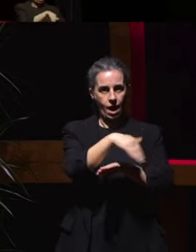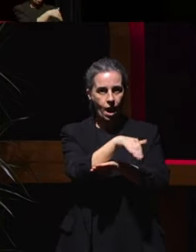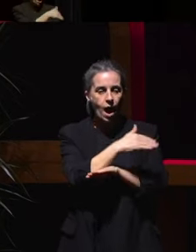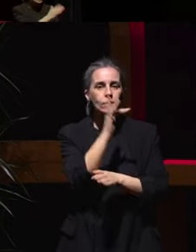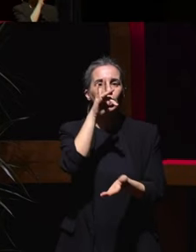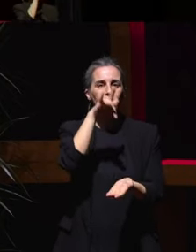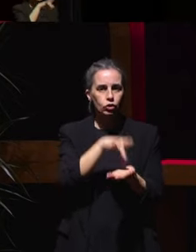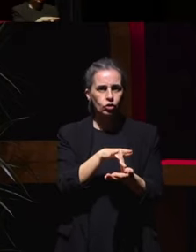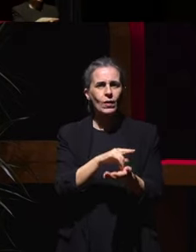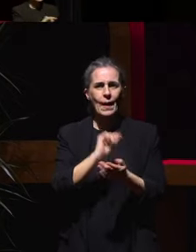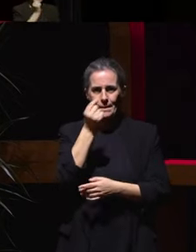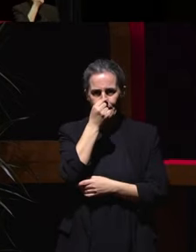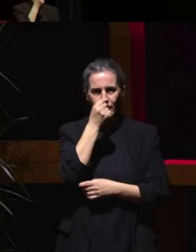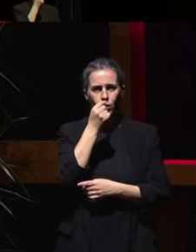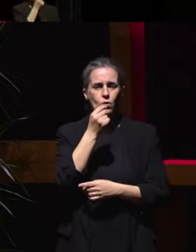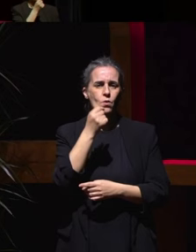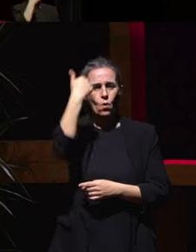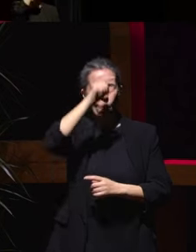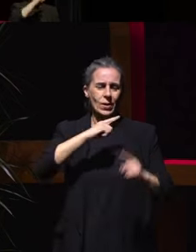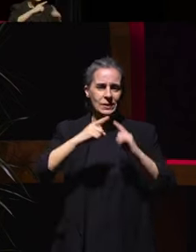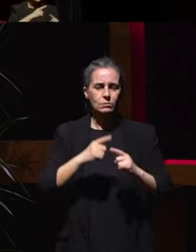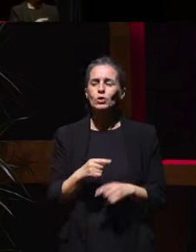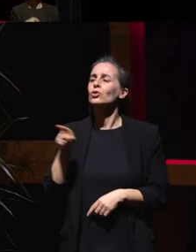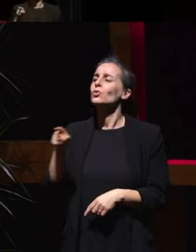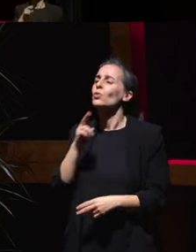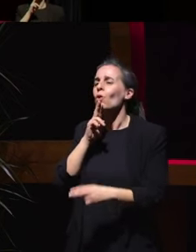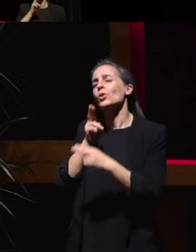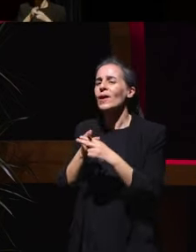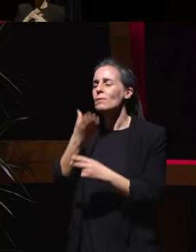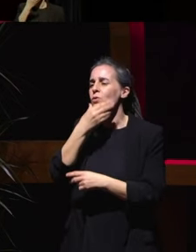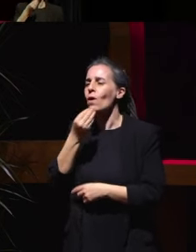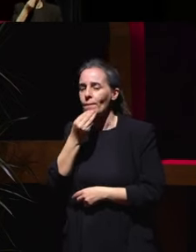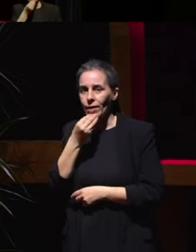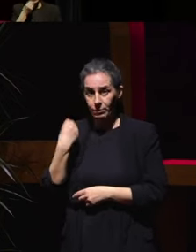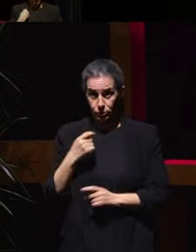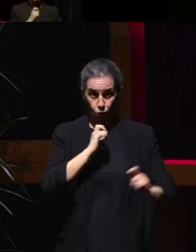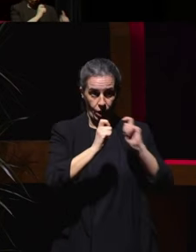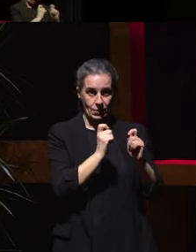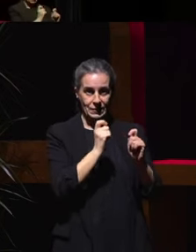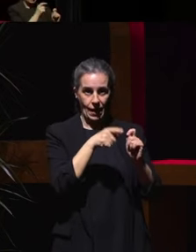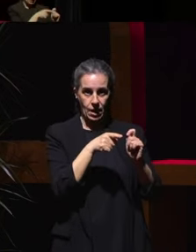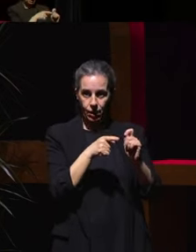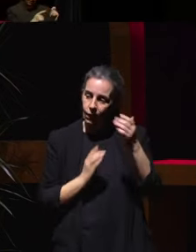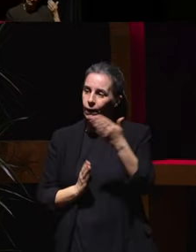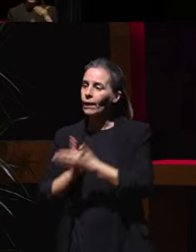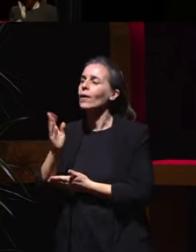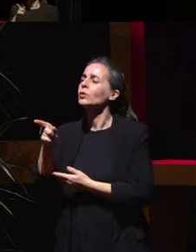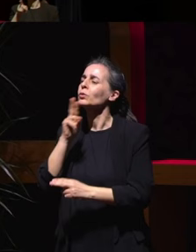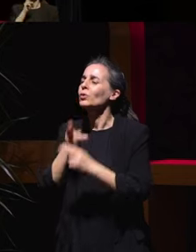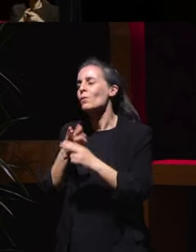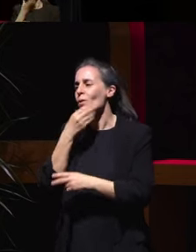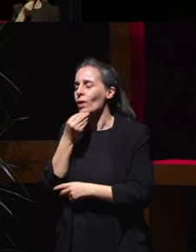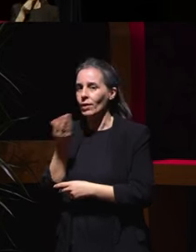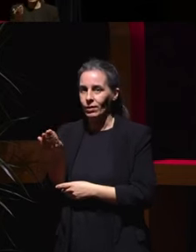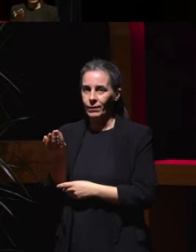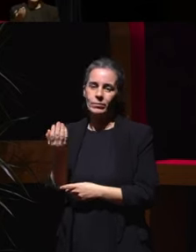vivir un micromachismo. ¿Cómo te llamas, guapa?, le dijo uno mientras le hacía una entrevista. Pues este tipo de cosas las vivimos constantemente